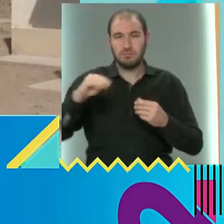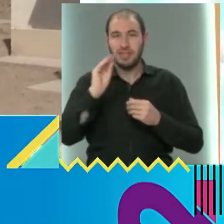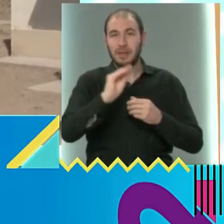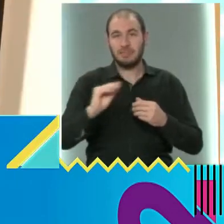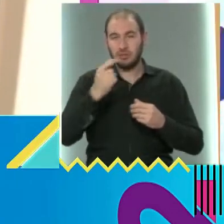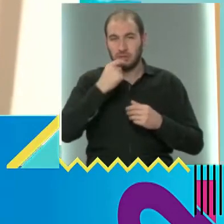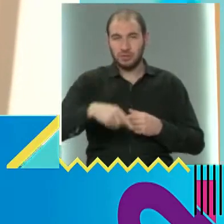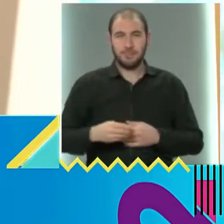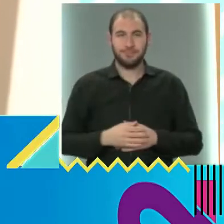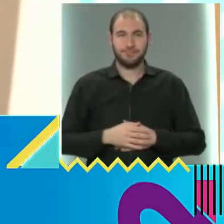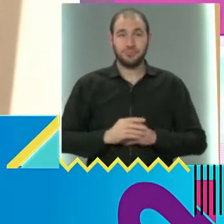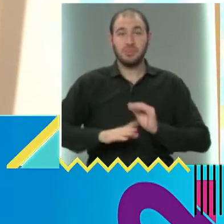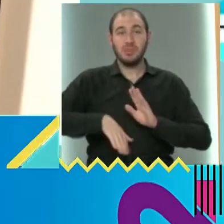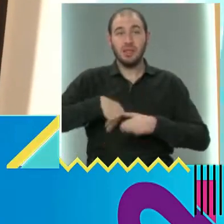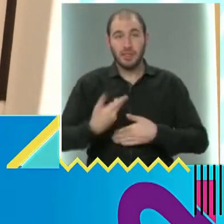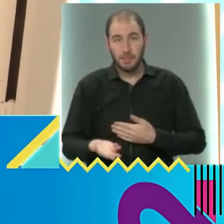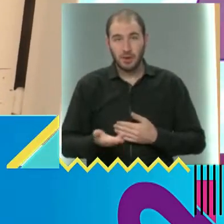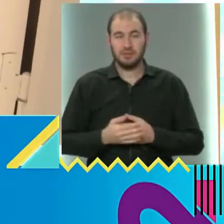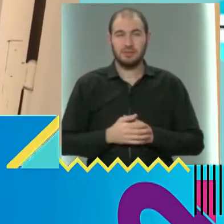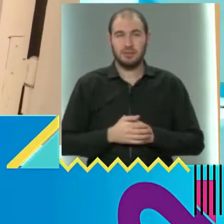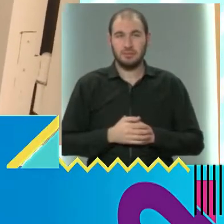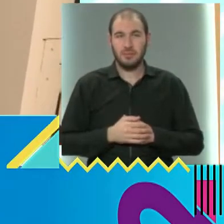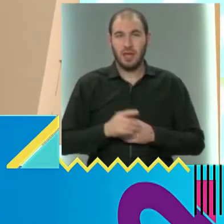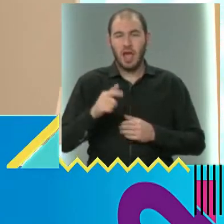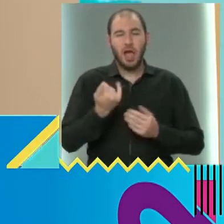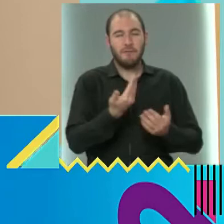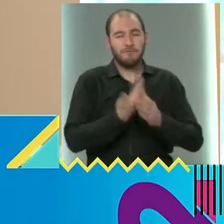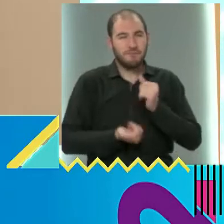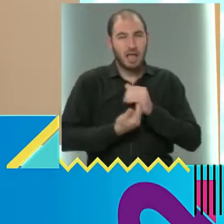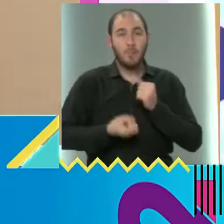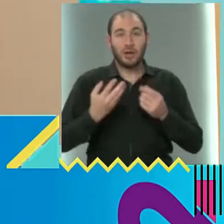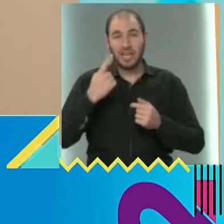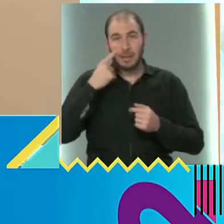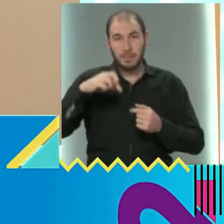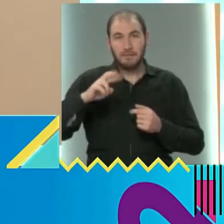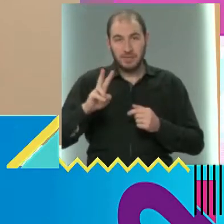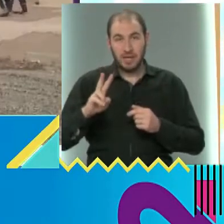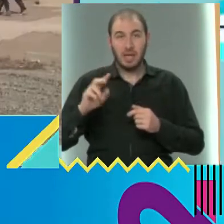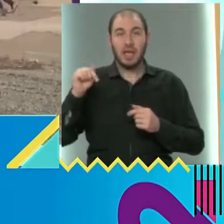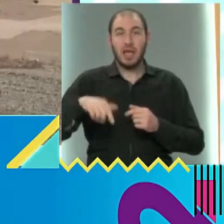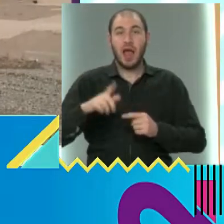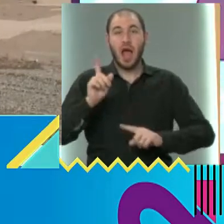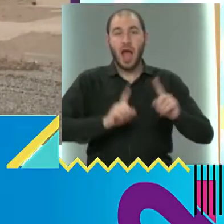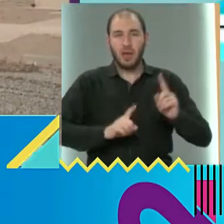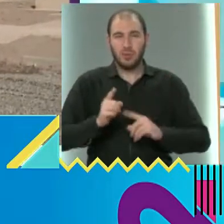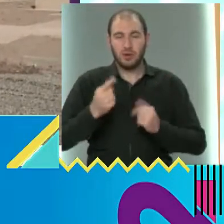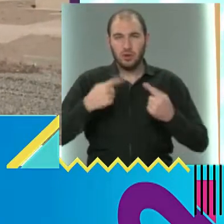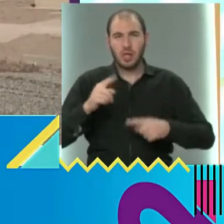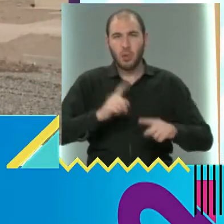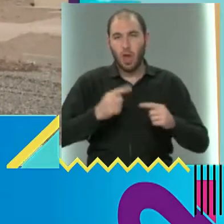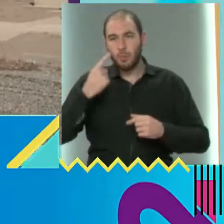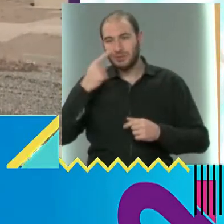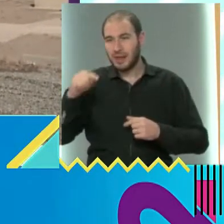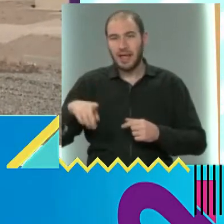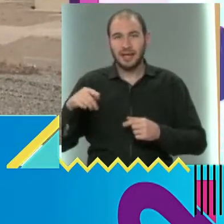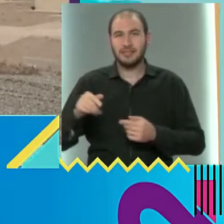en la provincia. Bien. Después se vio que habían algunas falencias porque el IPB estaba preparado para algunas situaciones que los municipios